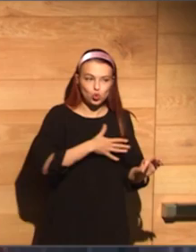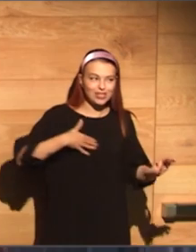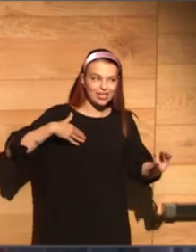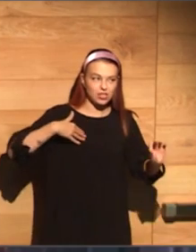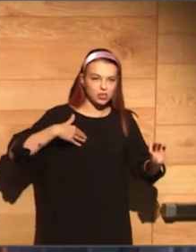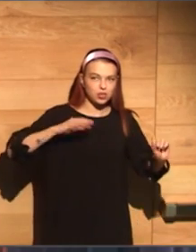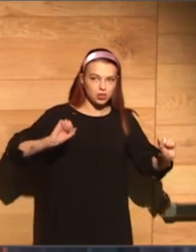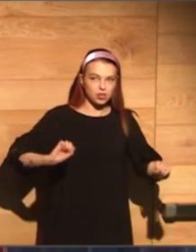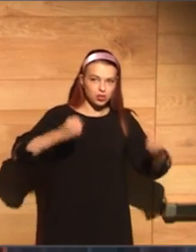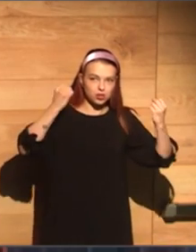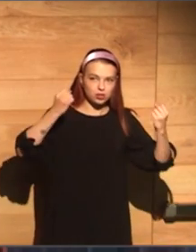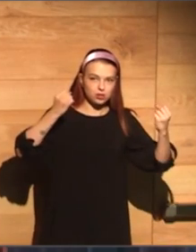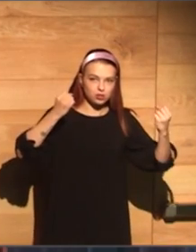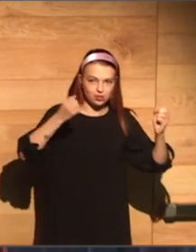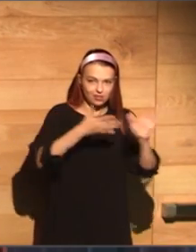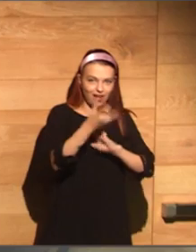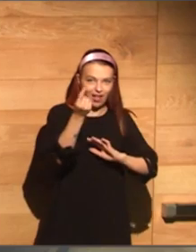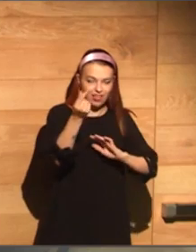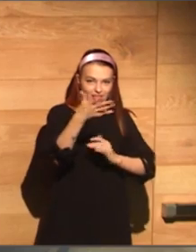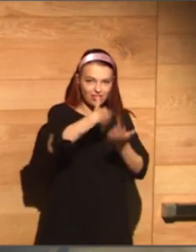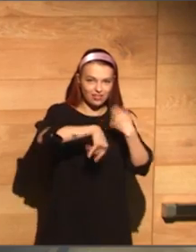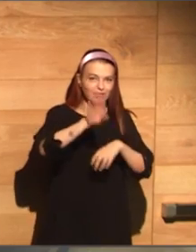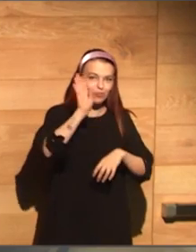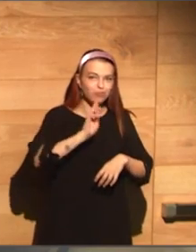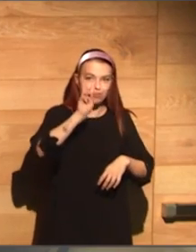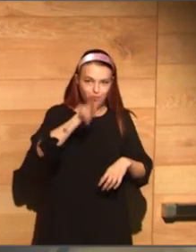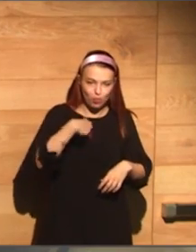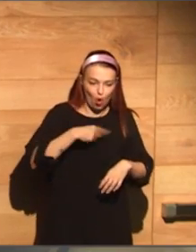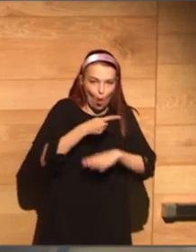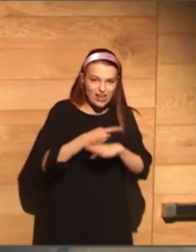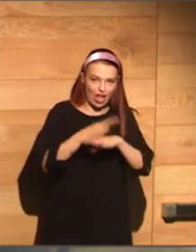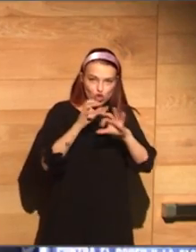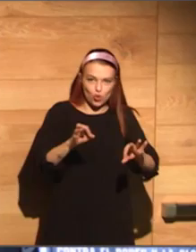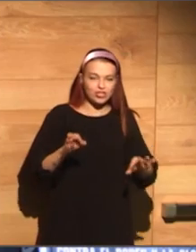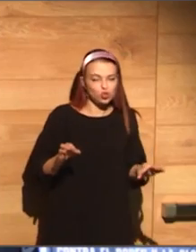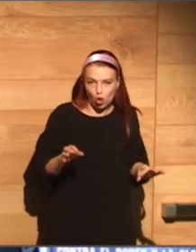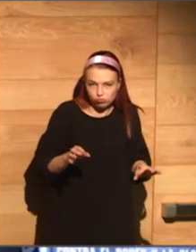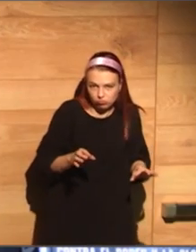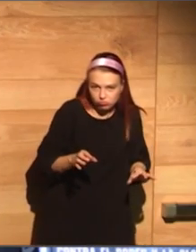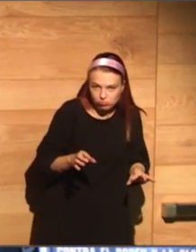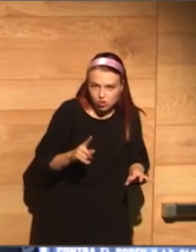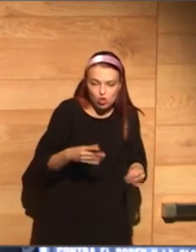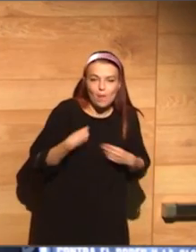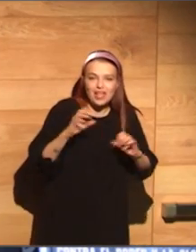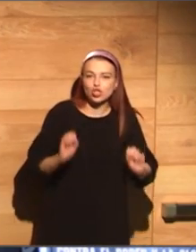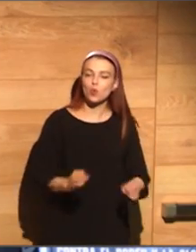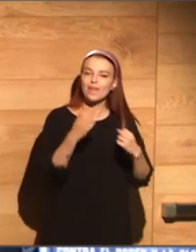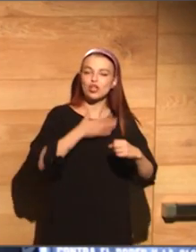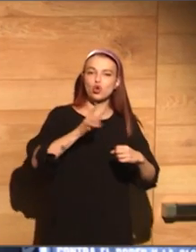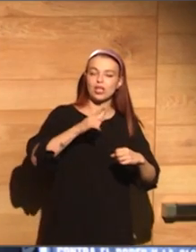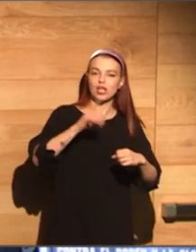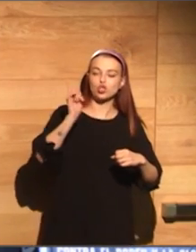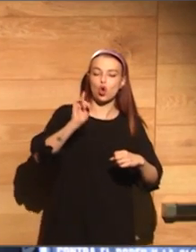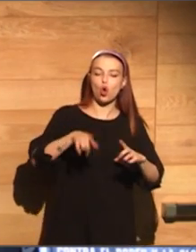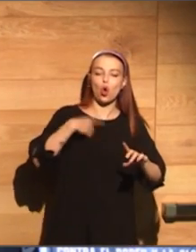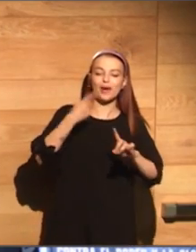es bueno, así. Bueno, no se le ve incómodo, pero bueno, no pasa nada. No trata de salir adelante, trata de imponer su... En fin, da igual. Bueno, a lo mejor